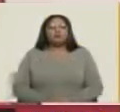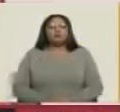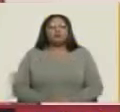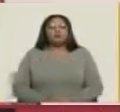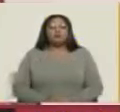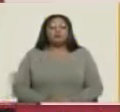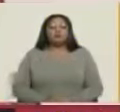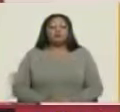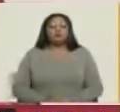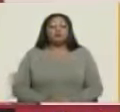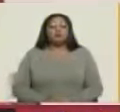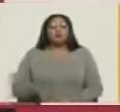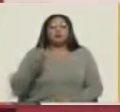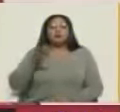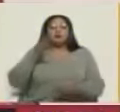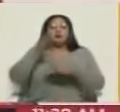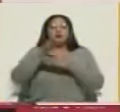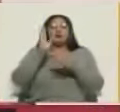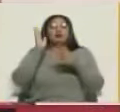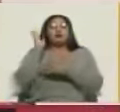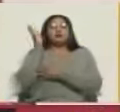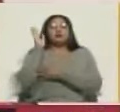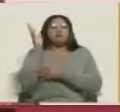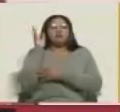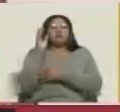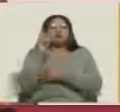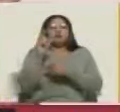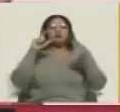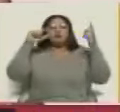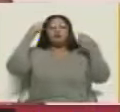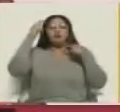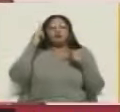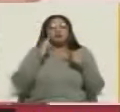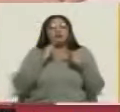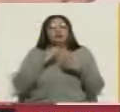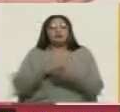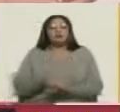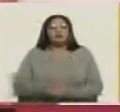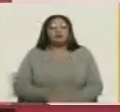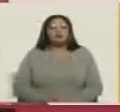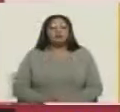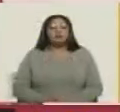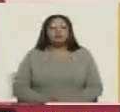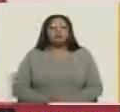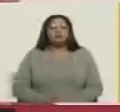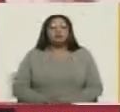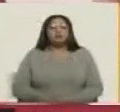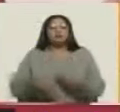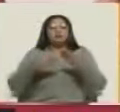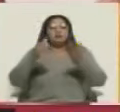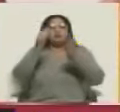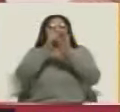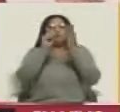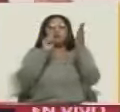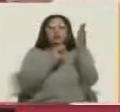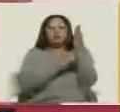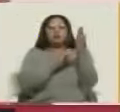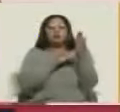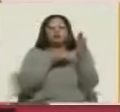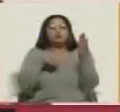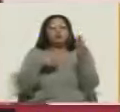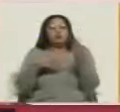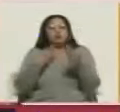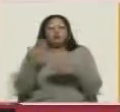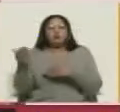las asambleas convocadas por su VC y llevar su acta. manera que nosotros podamos, Pedro,